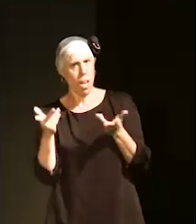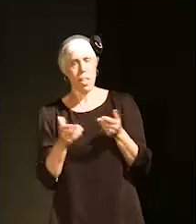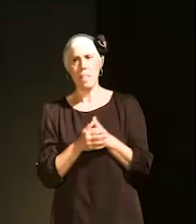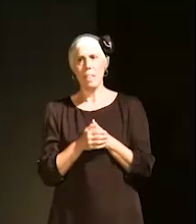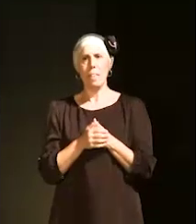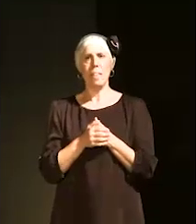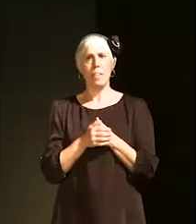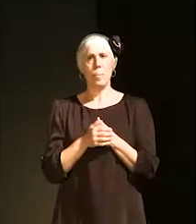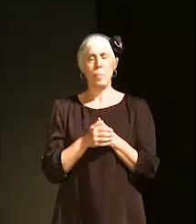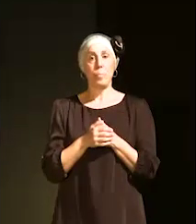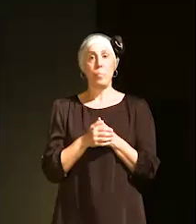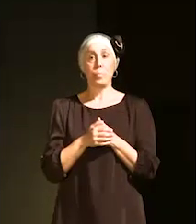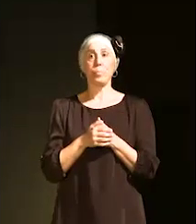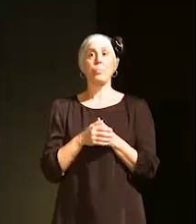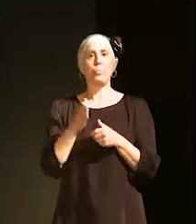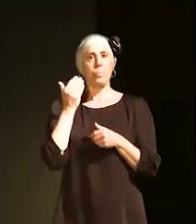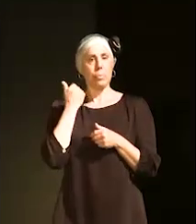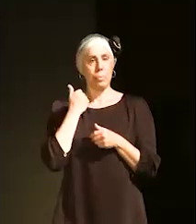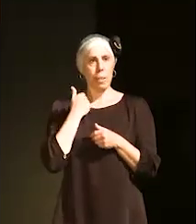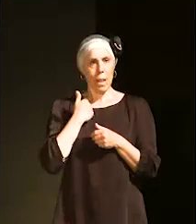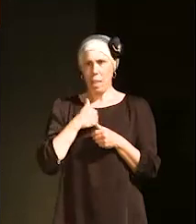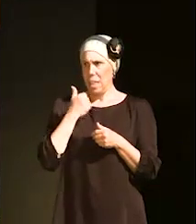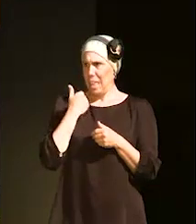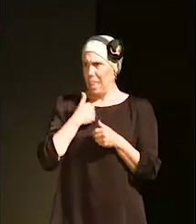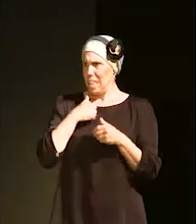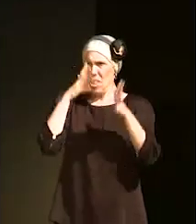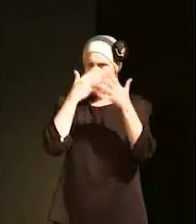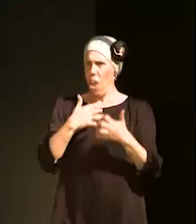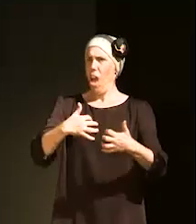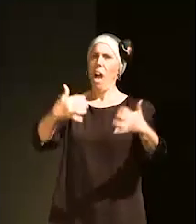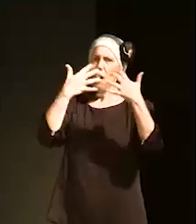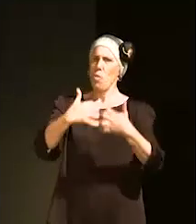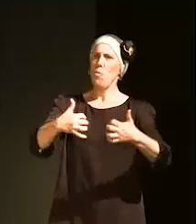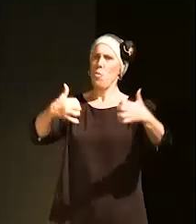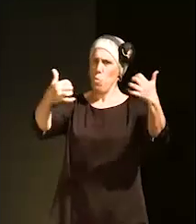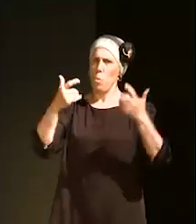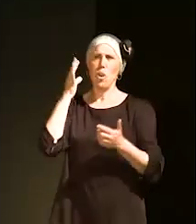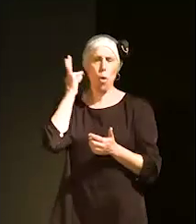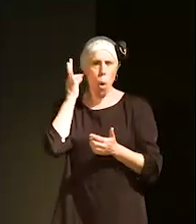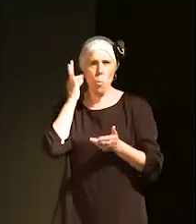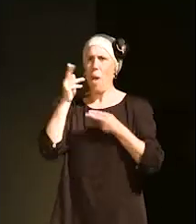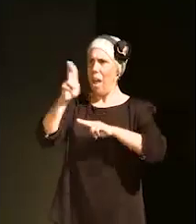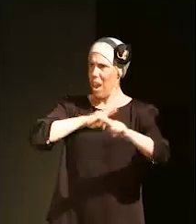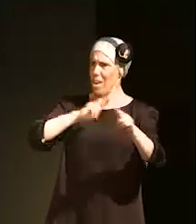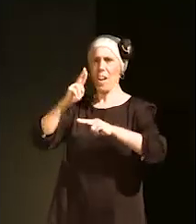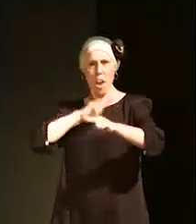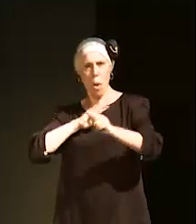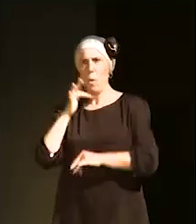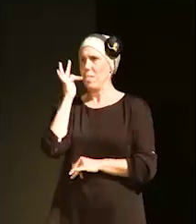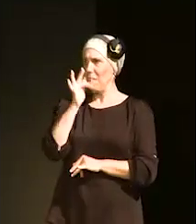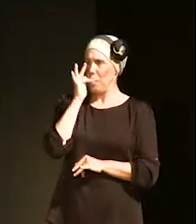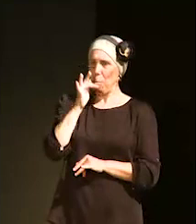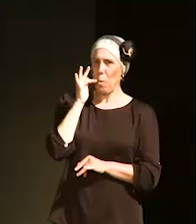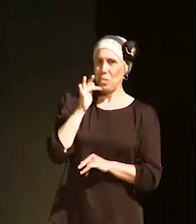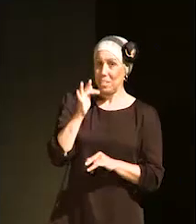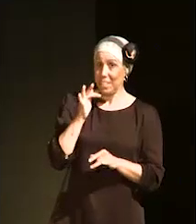y después de que recibir la reacción de tantos públicos de tantas mujeres después de las presentaciones que empezaban a hablar